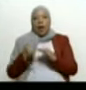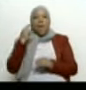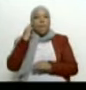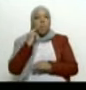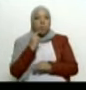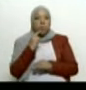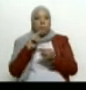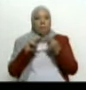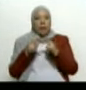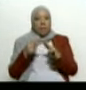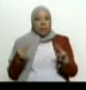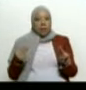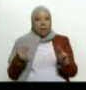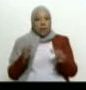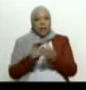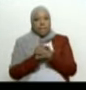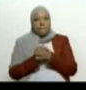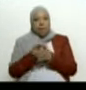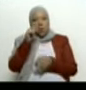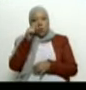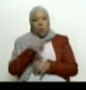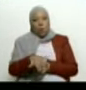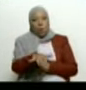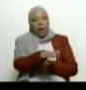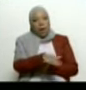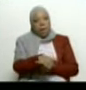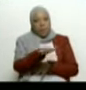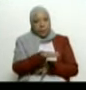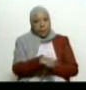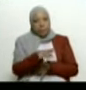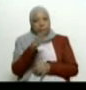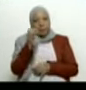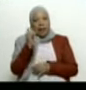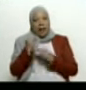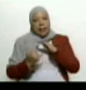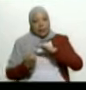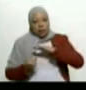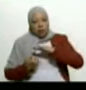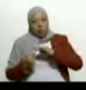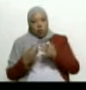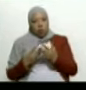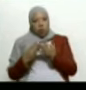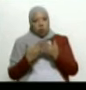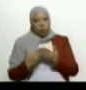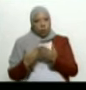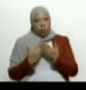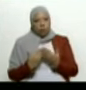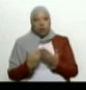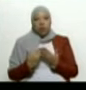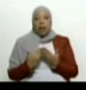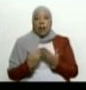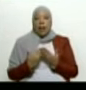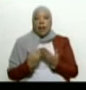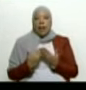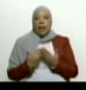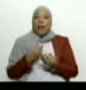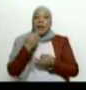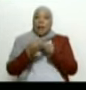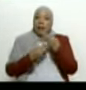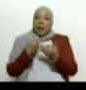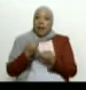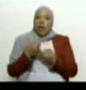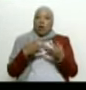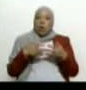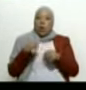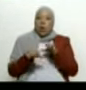para la Paz y la Solidaridad de los Pueblos. Carlos Ron nos habla el día de hoy de las amenazas del imperialismo en el siglo XXI en